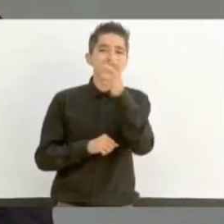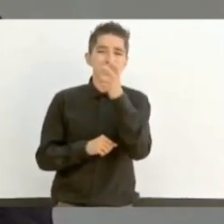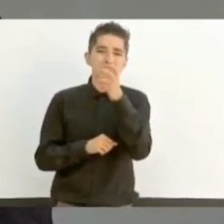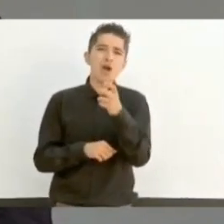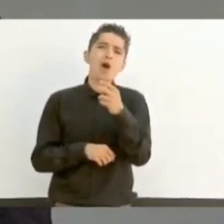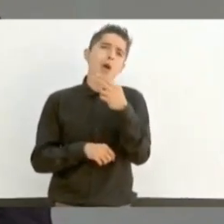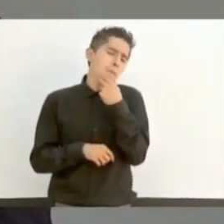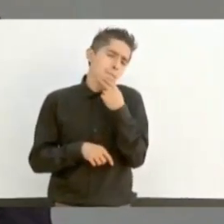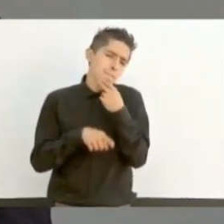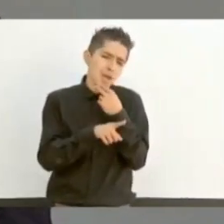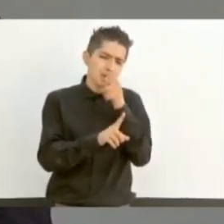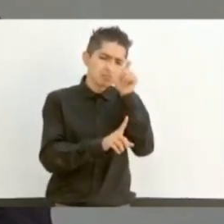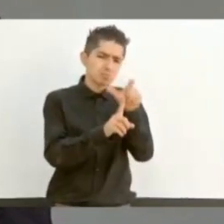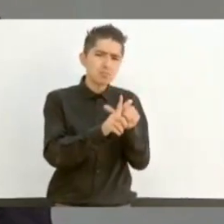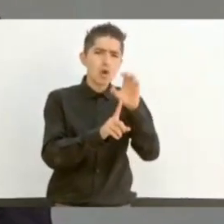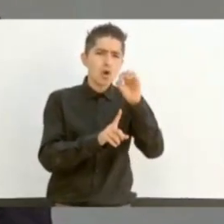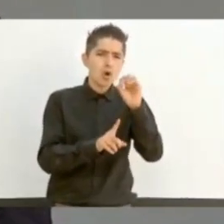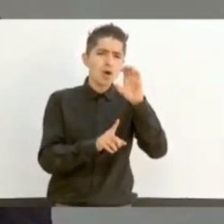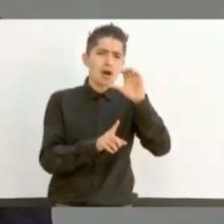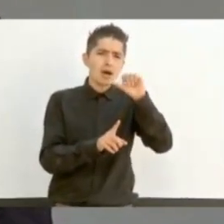Ocampo